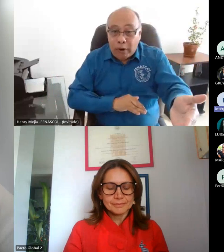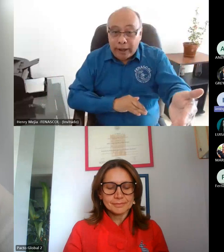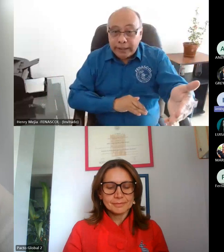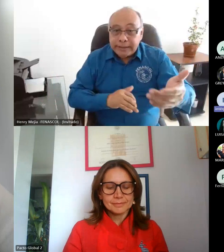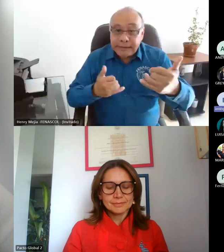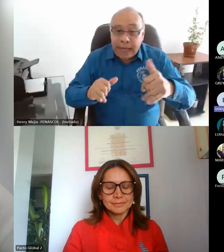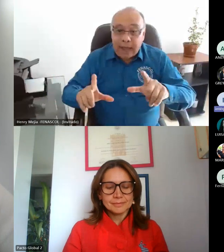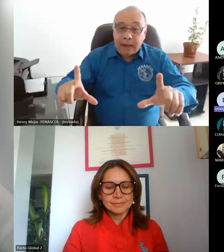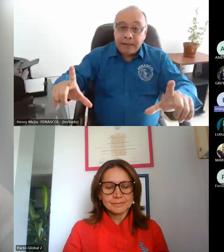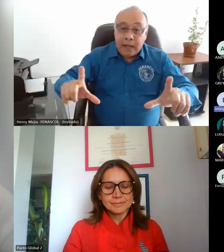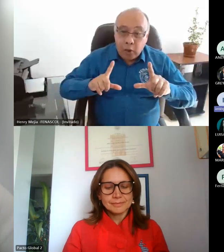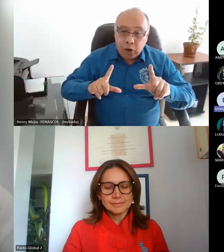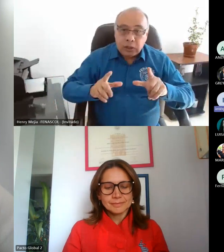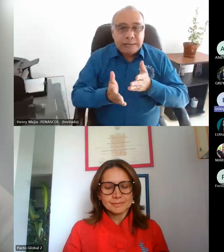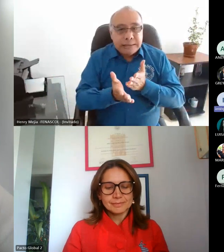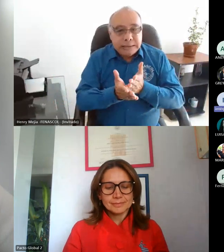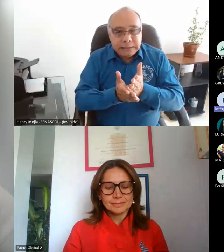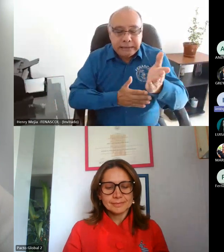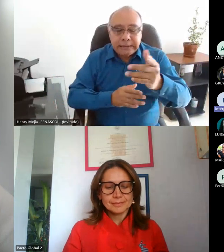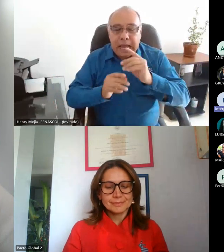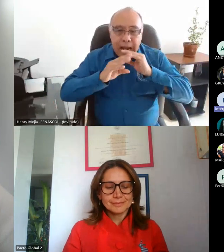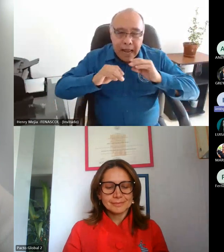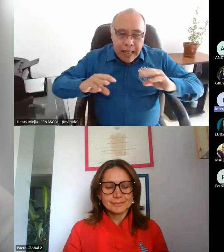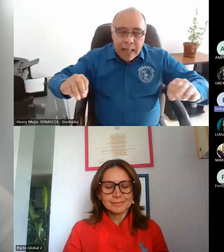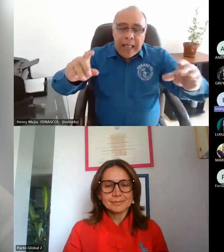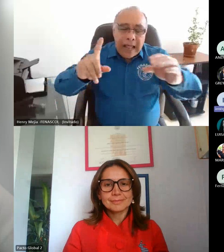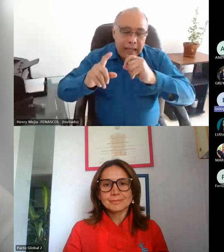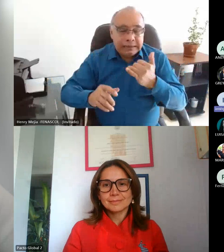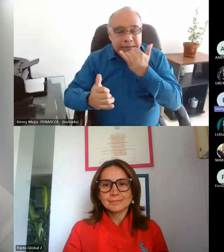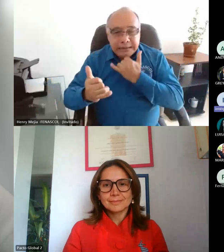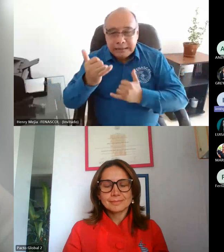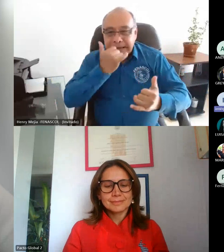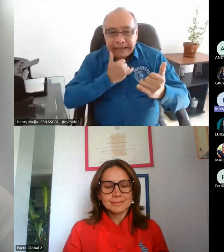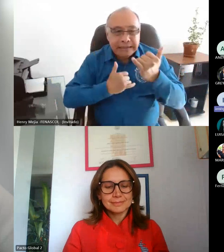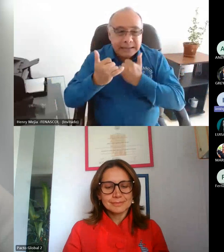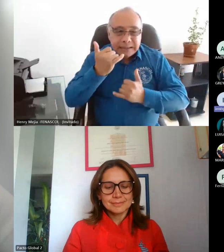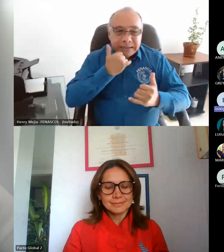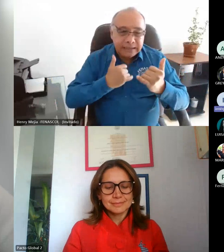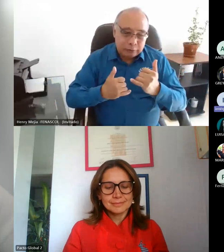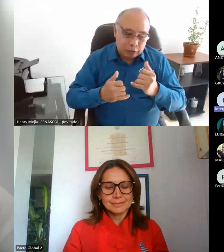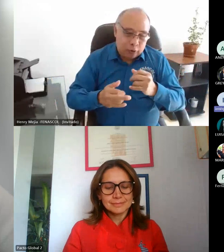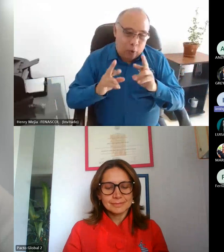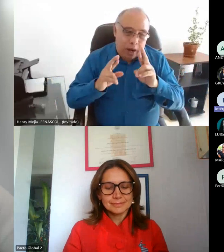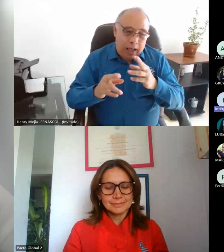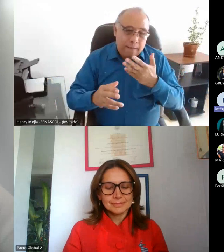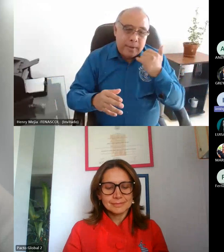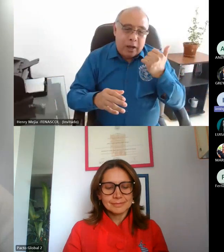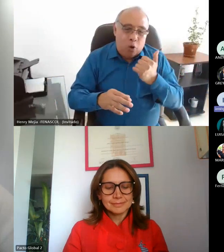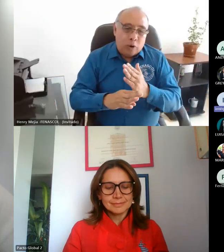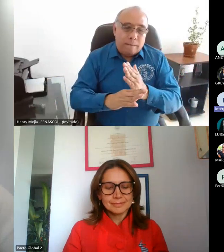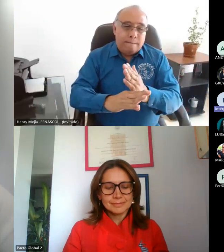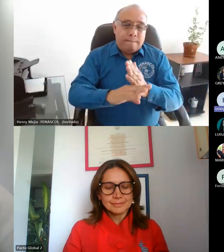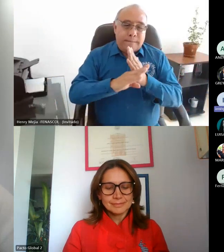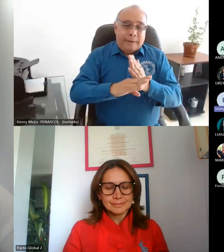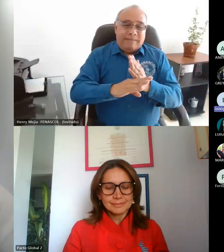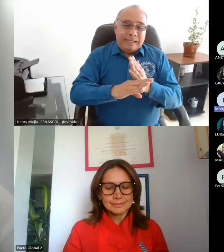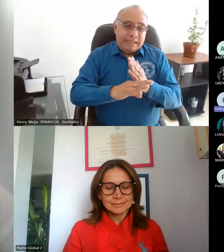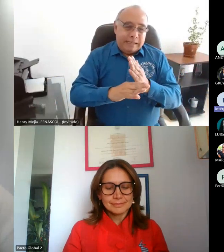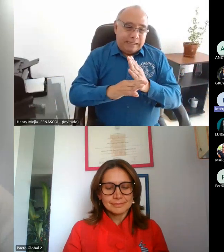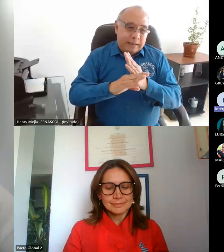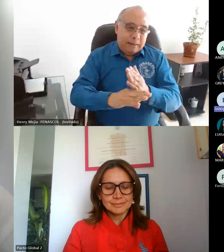con discapacidad también hay que pensarnos bueno Luego de la universidad que sigue estos profesionales